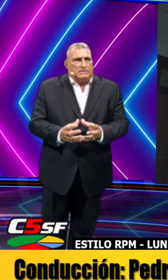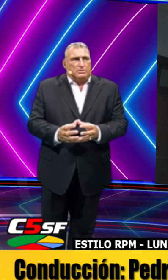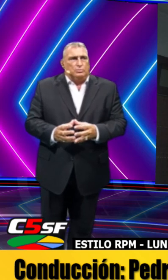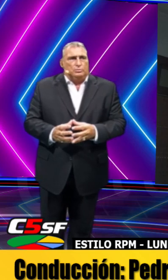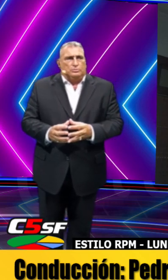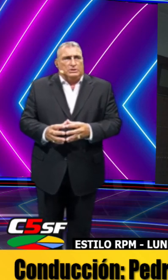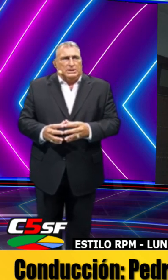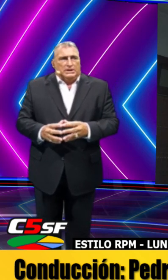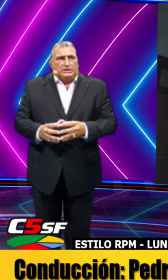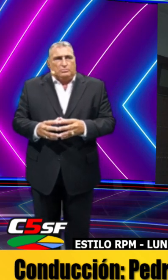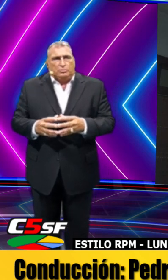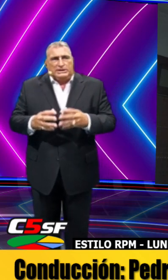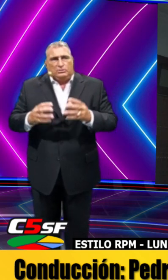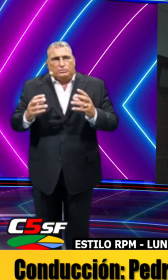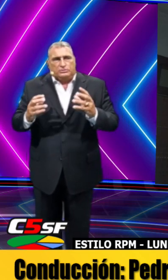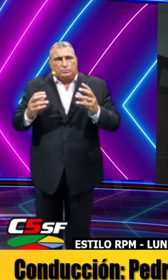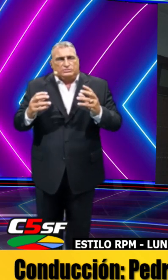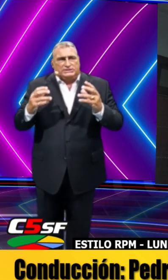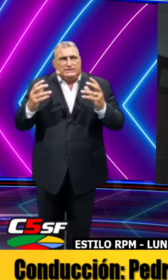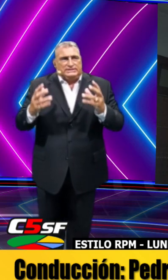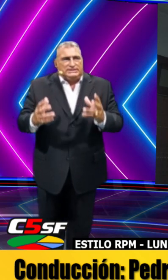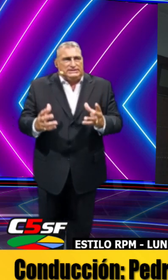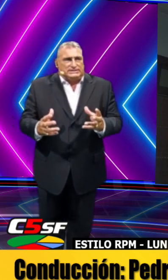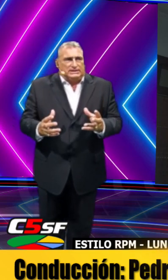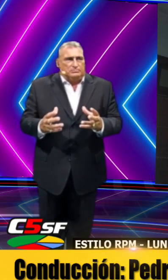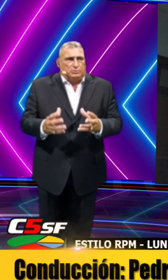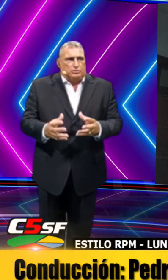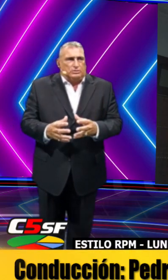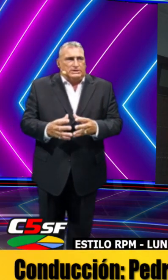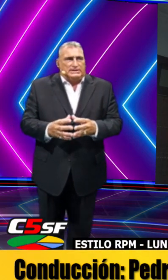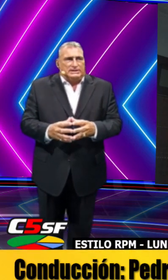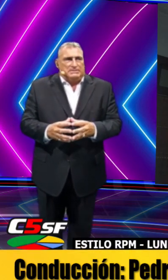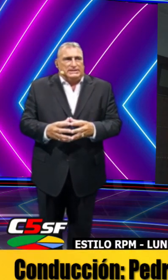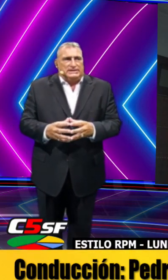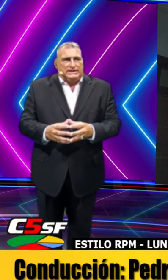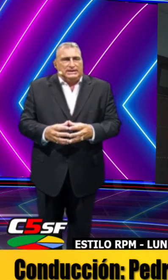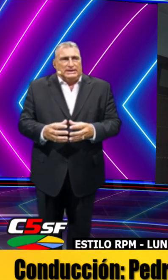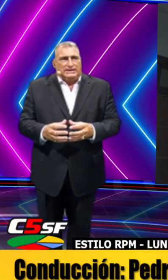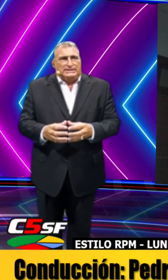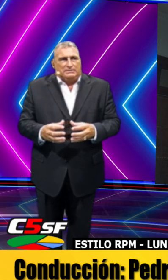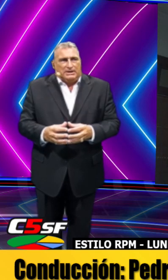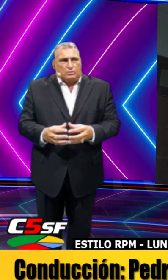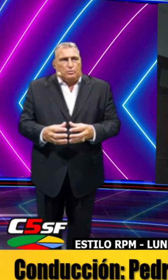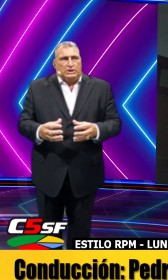jugaba juntos. Es como que lo concientizan un poco en el tema de